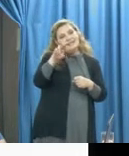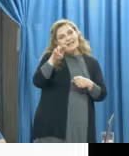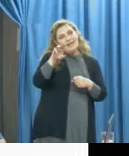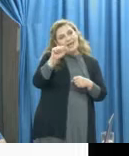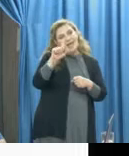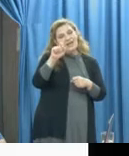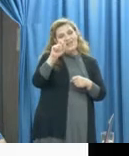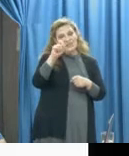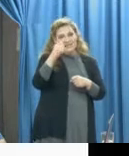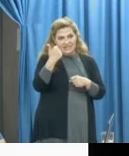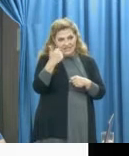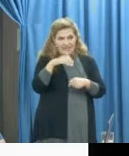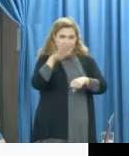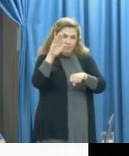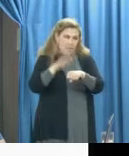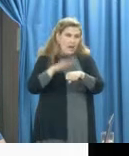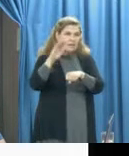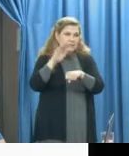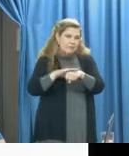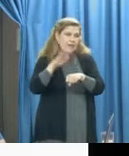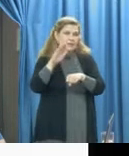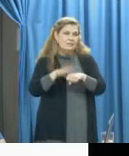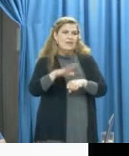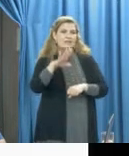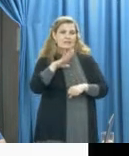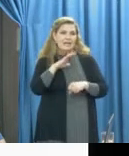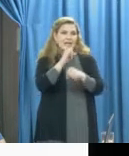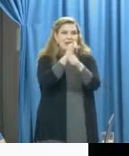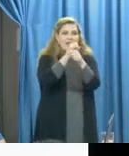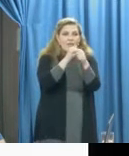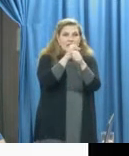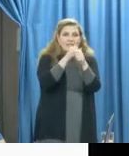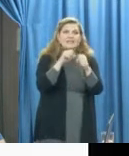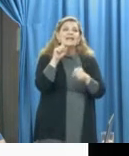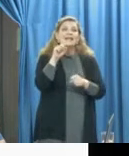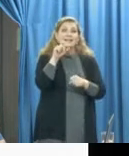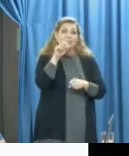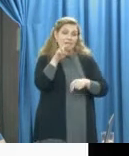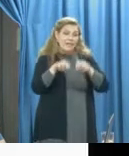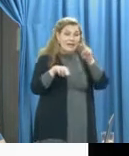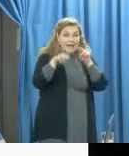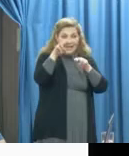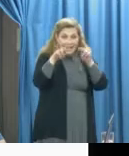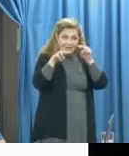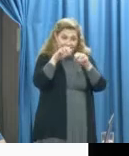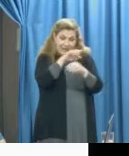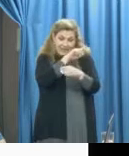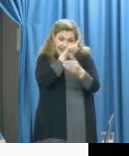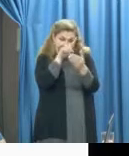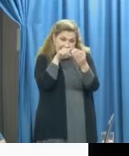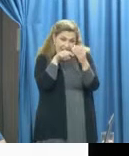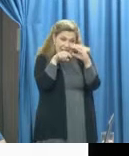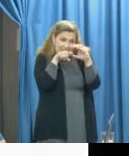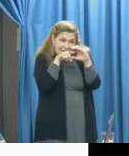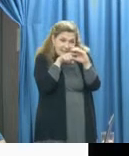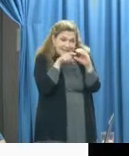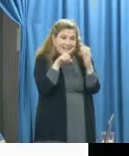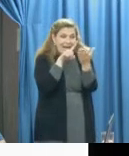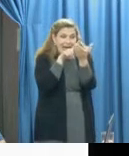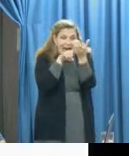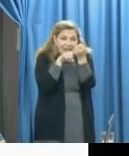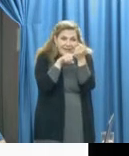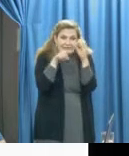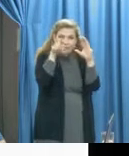las recesivas, y se ha estudiado incluso a nivel de oído interno en qué parte